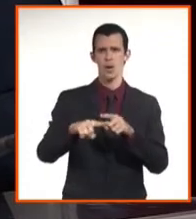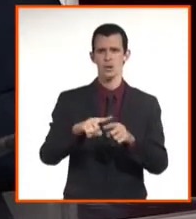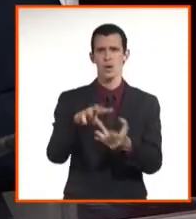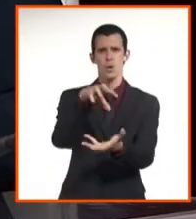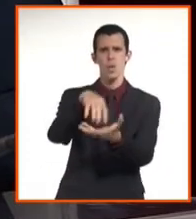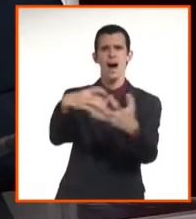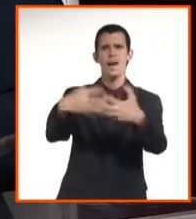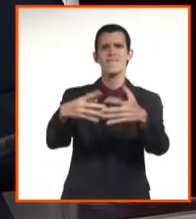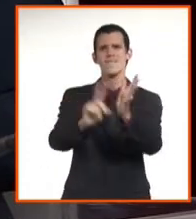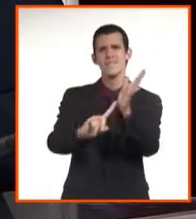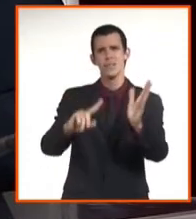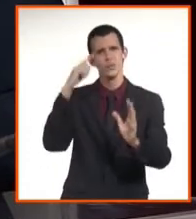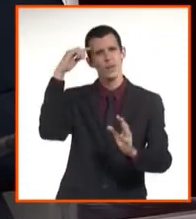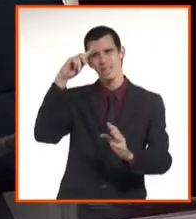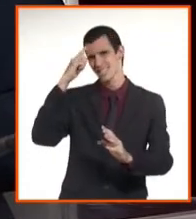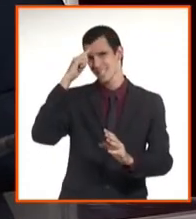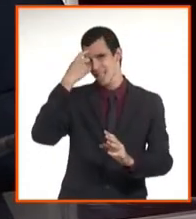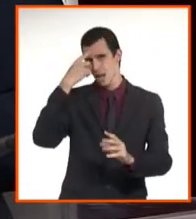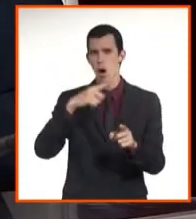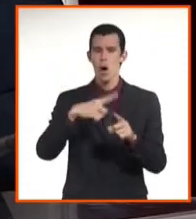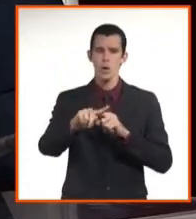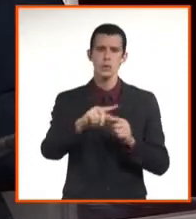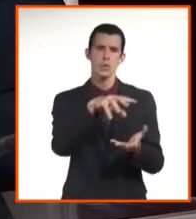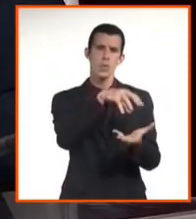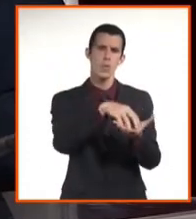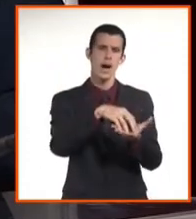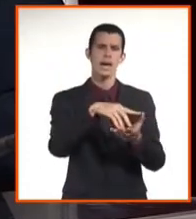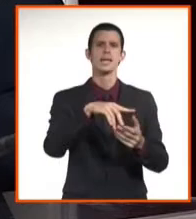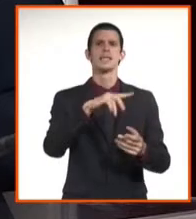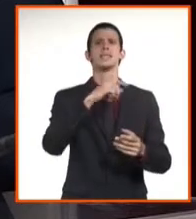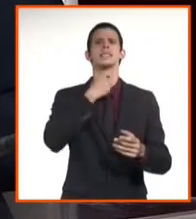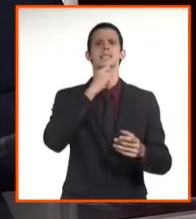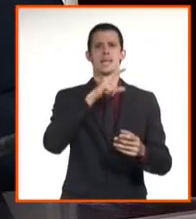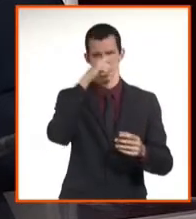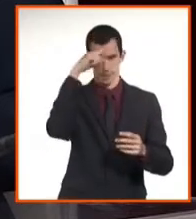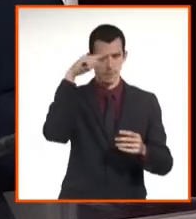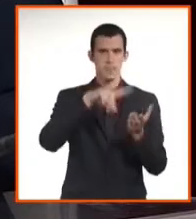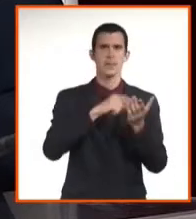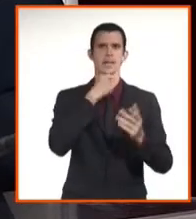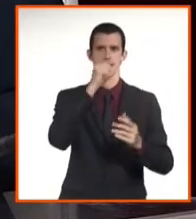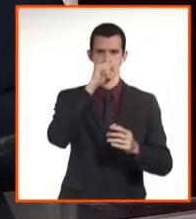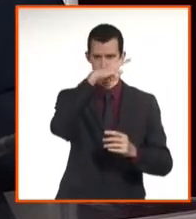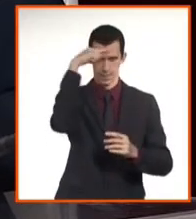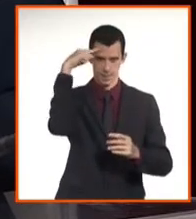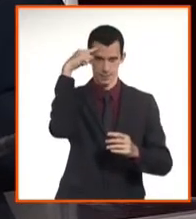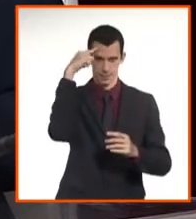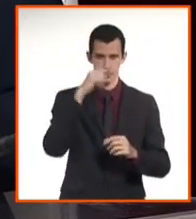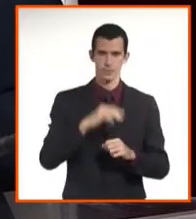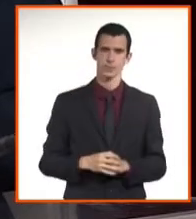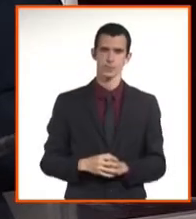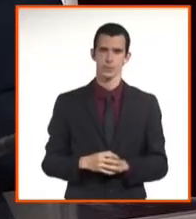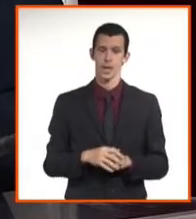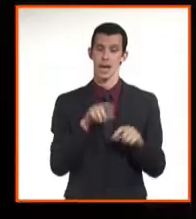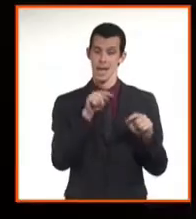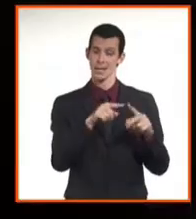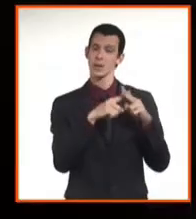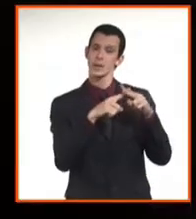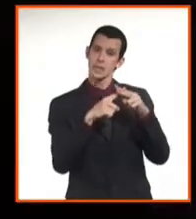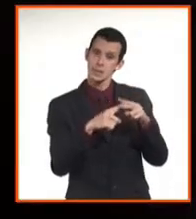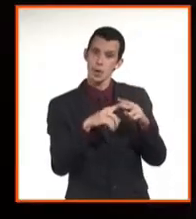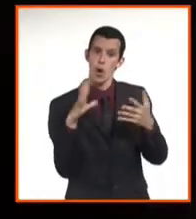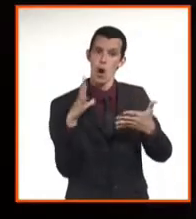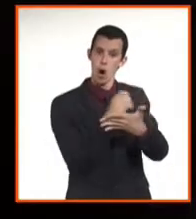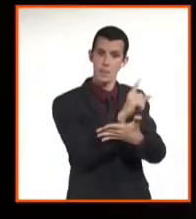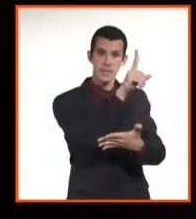máquina 4 de Céspedes, que también tiene previsto de Carlos Manuel de Céspedes, un mantenimiento parcial. ¿Eso qué efecto práctico tiene en eso